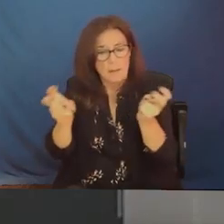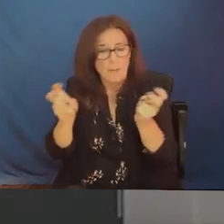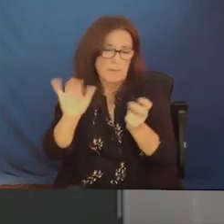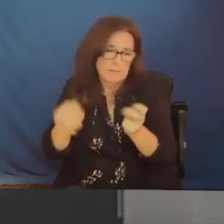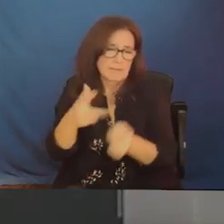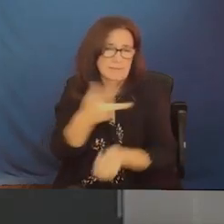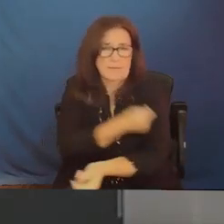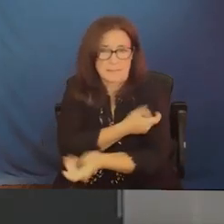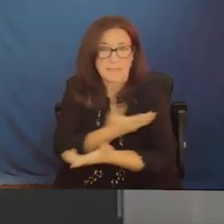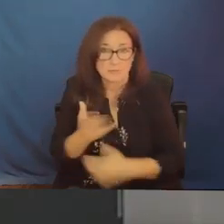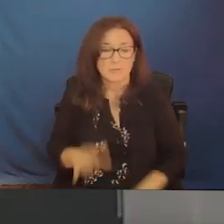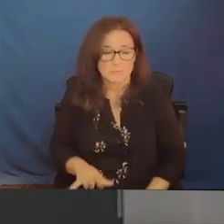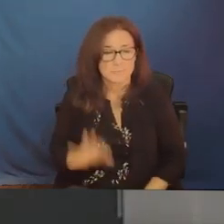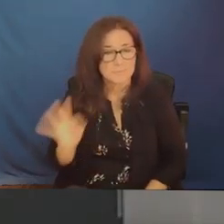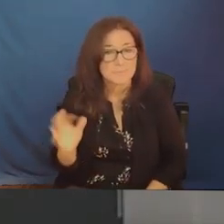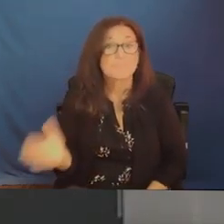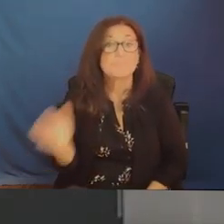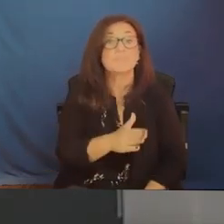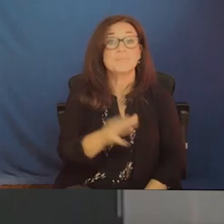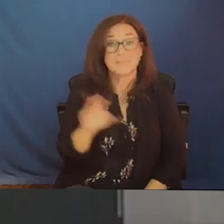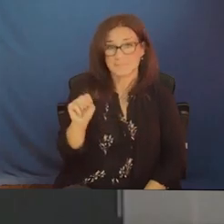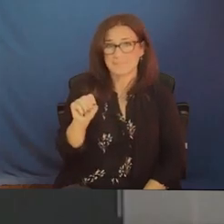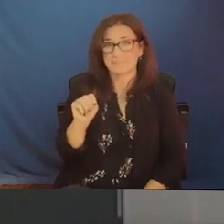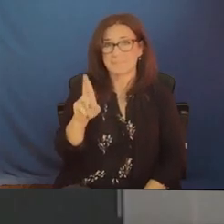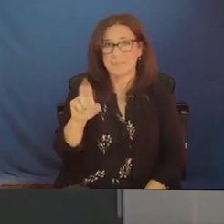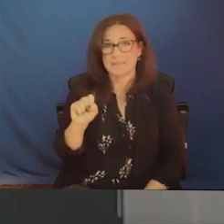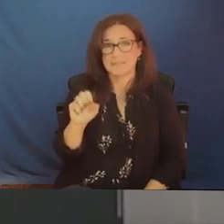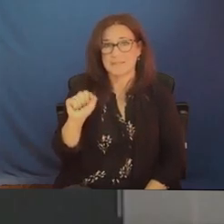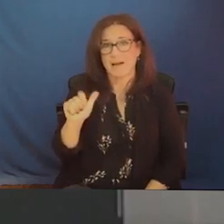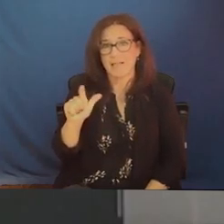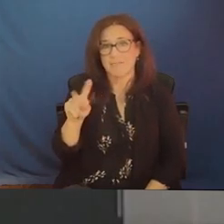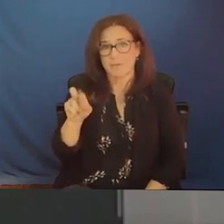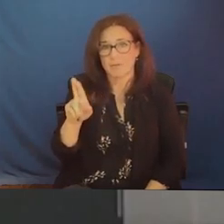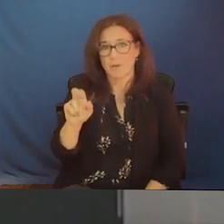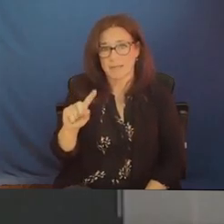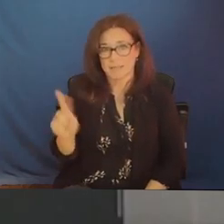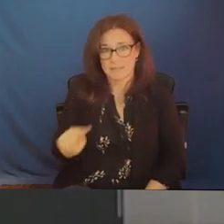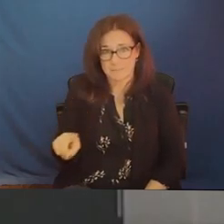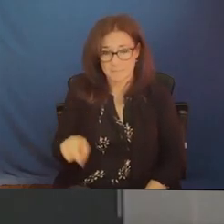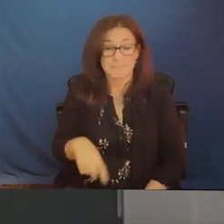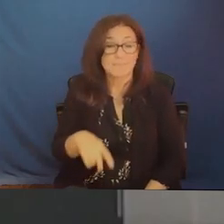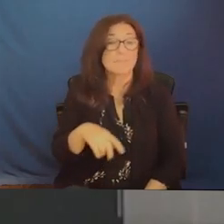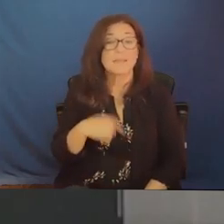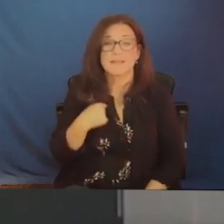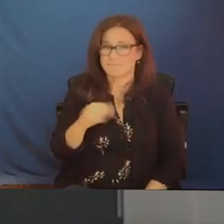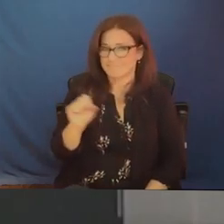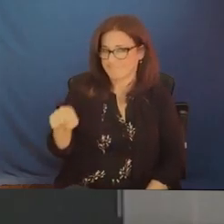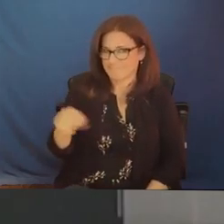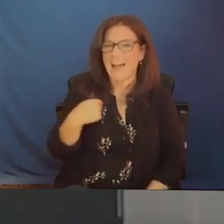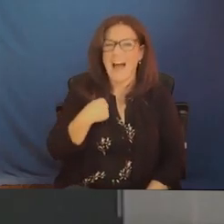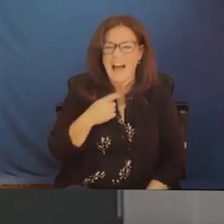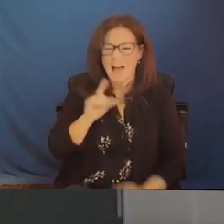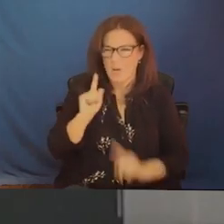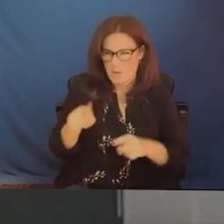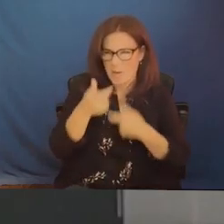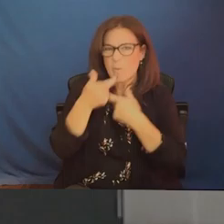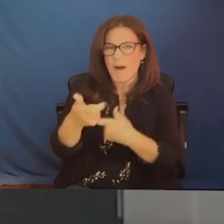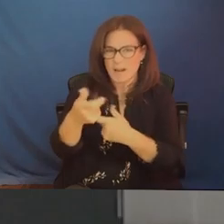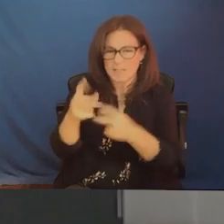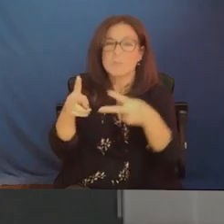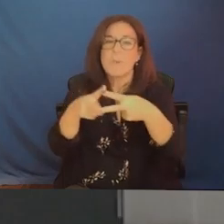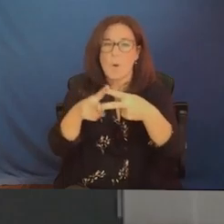documentaciones muchas gracias señora álvarez también tuve la oportunidad de ir a ver mama mía y